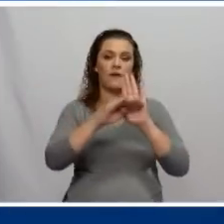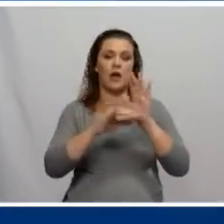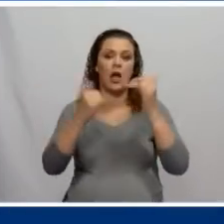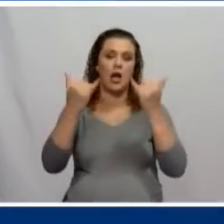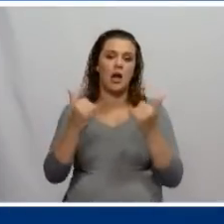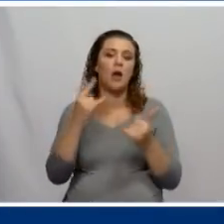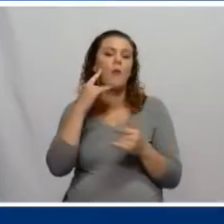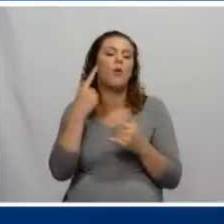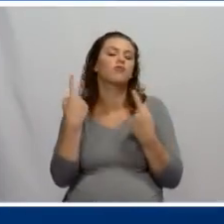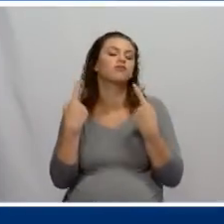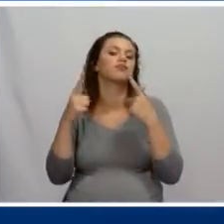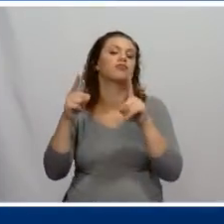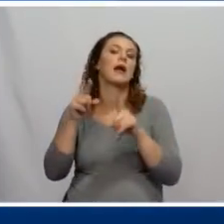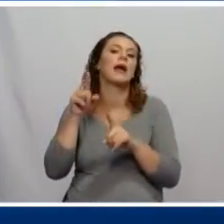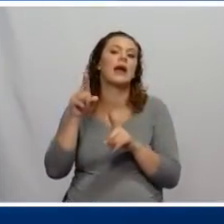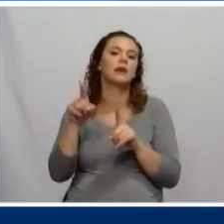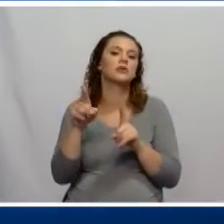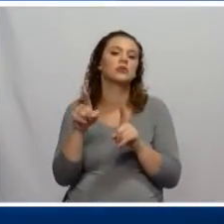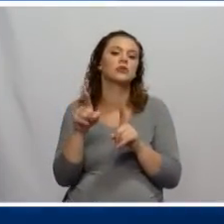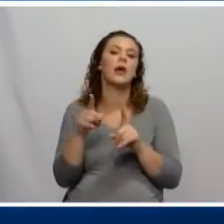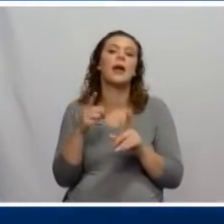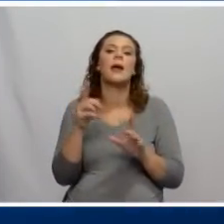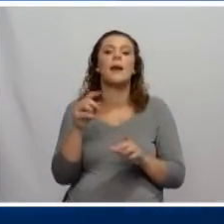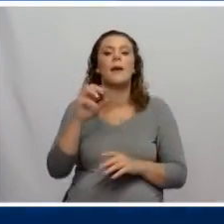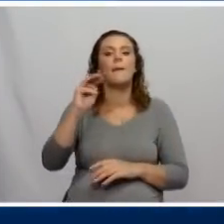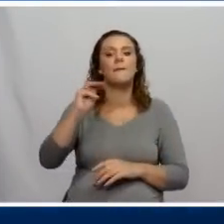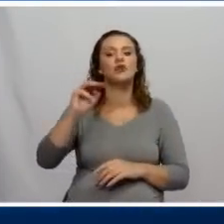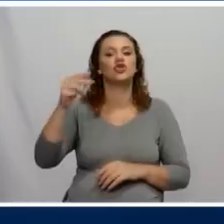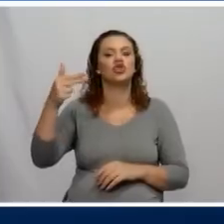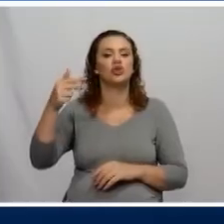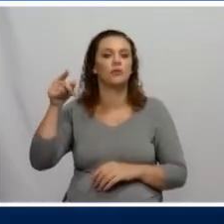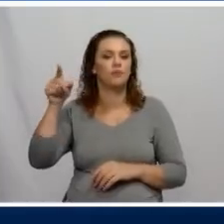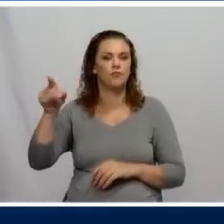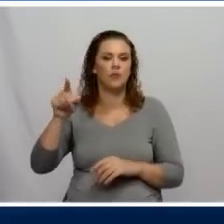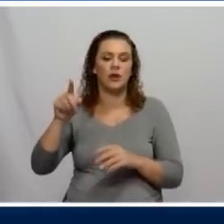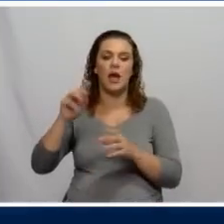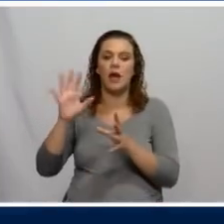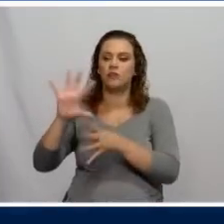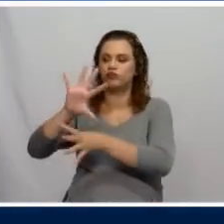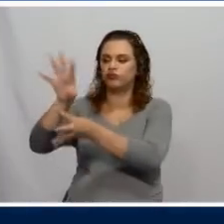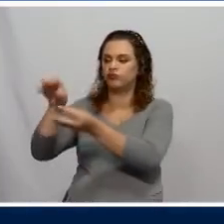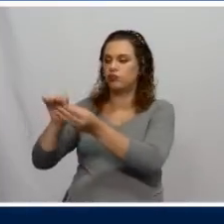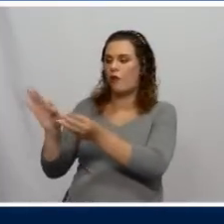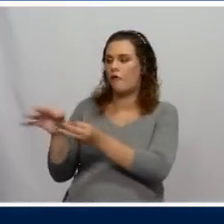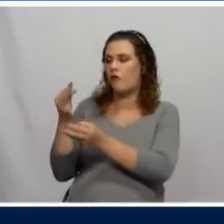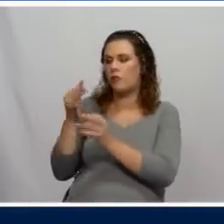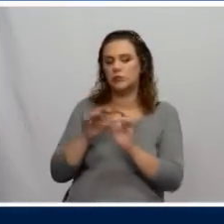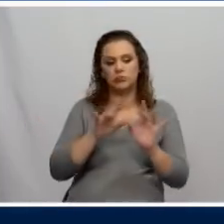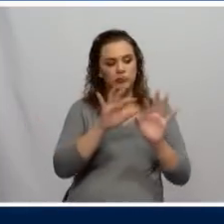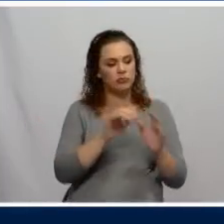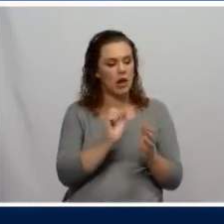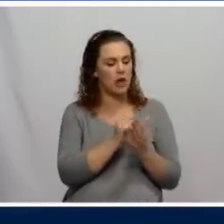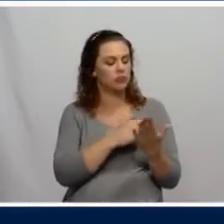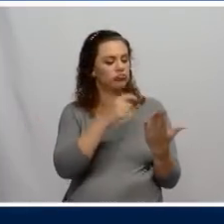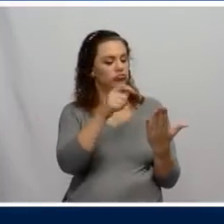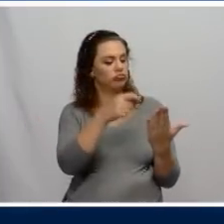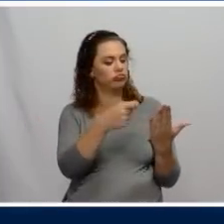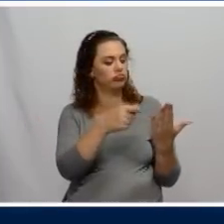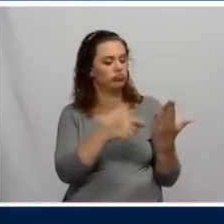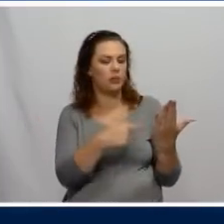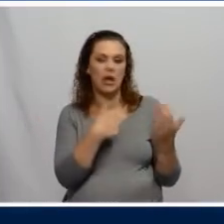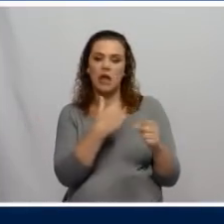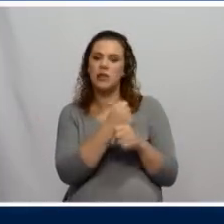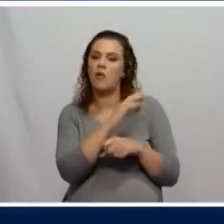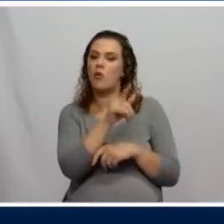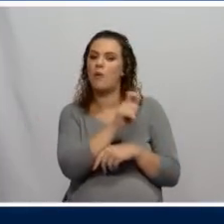o como va a salir esto es una reitero Mister chivagarra la fórmula y él empieza a hacer a mano la trabaja